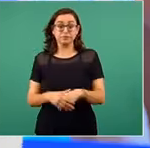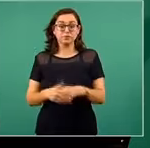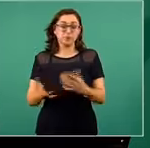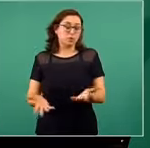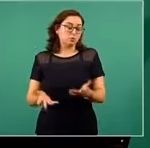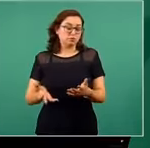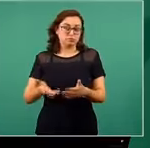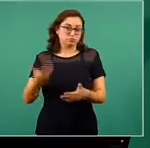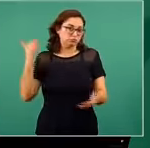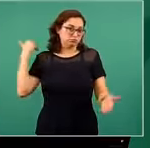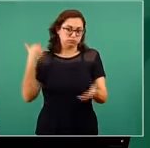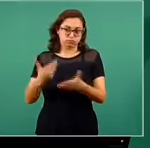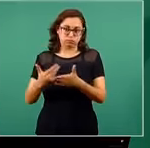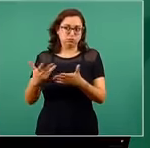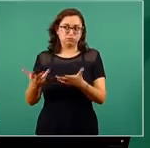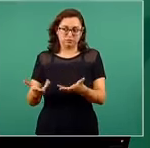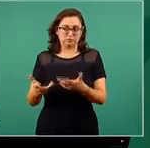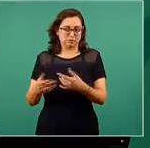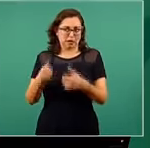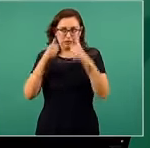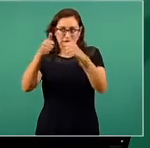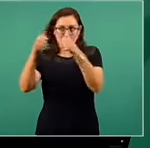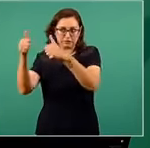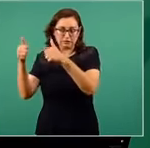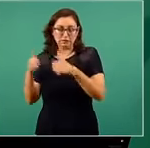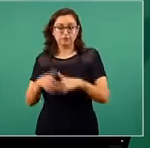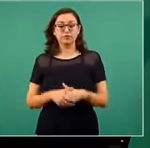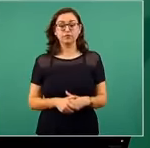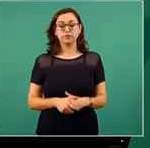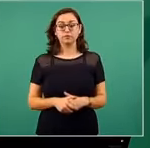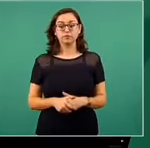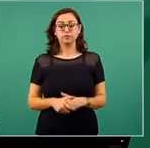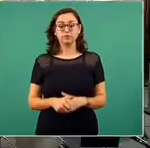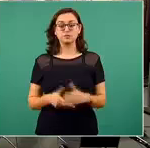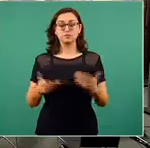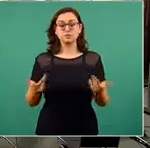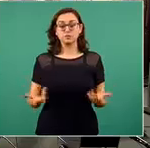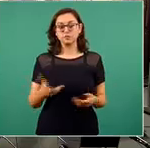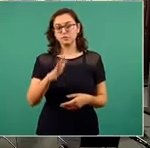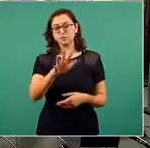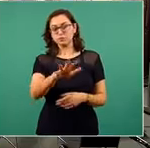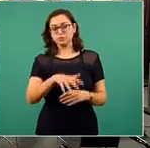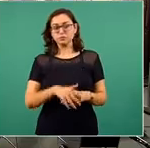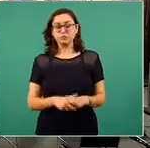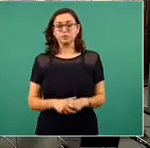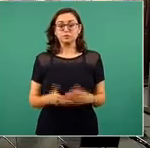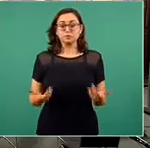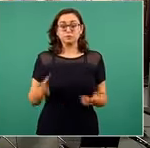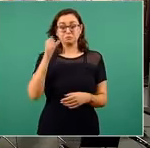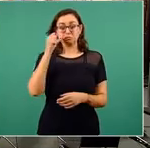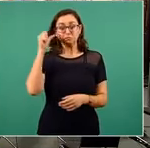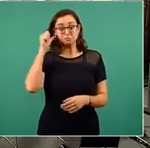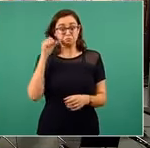y las que aumentaron en los últimos 15 años. Y ya nada más una precisión, en los resultados de ayer, ¿hay alguna responsabilidad